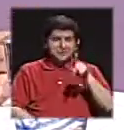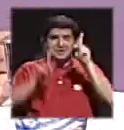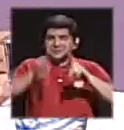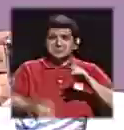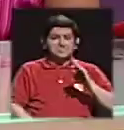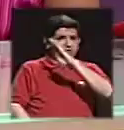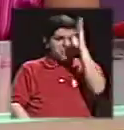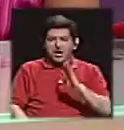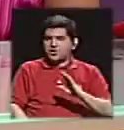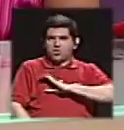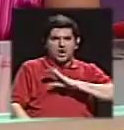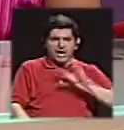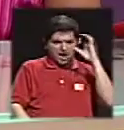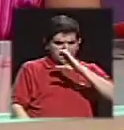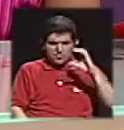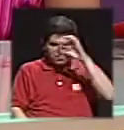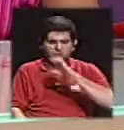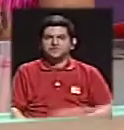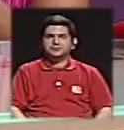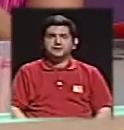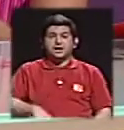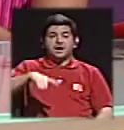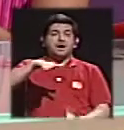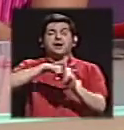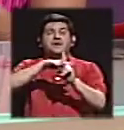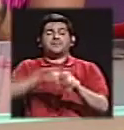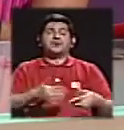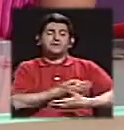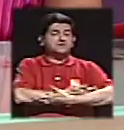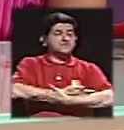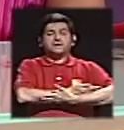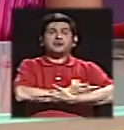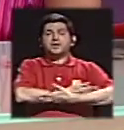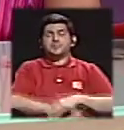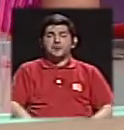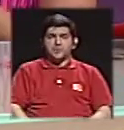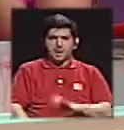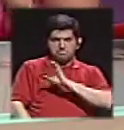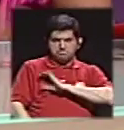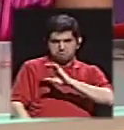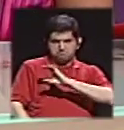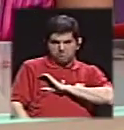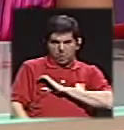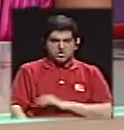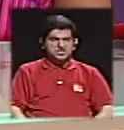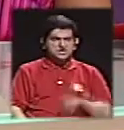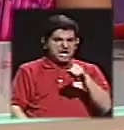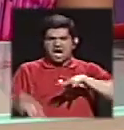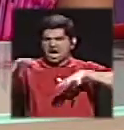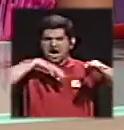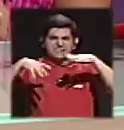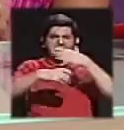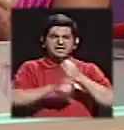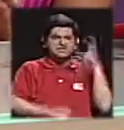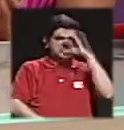busca la policía, a ese ¿verdad? Nunca, porque ¿verdad? Cuando aparece el bebé, la policía se hace todo un operativo en búsqueda de